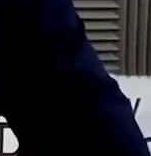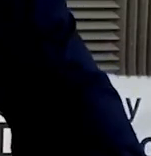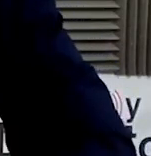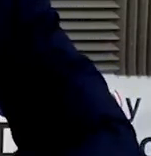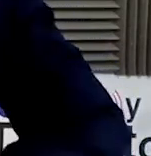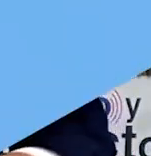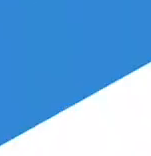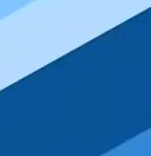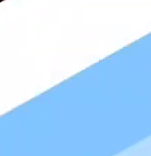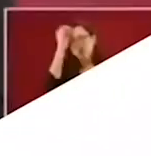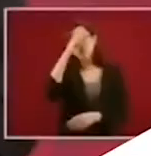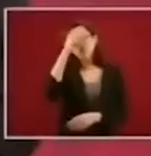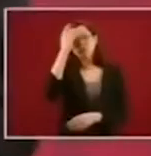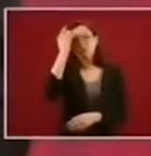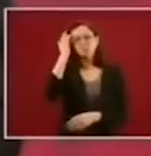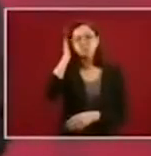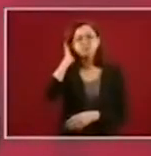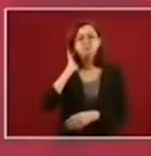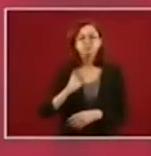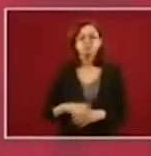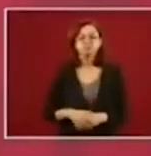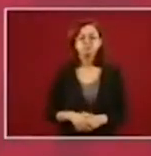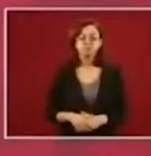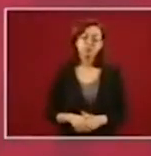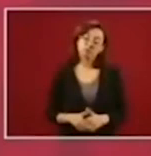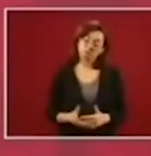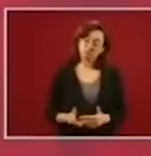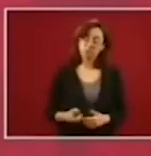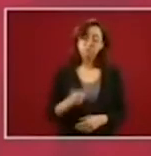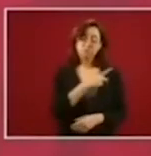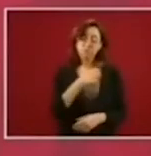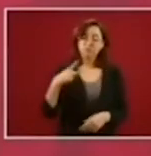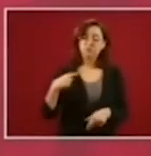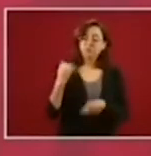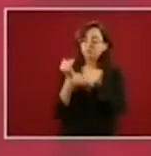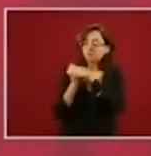presidente investigar cómo fue esta fuga